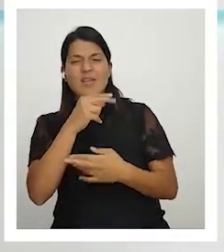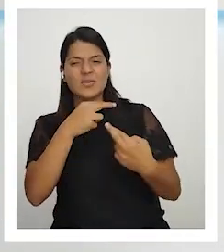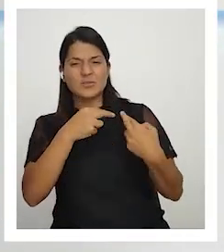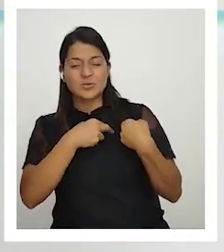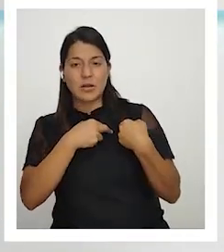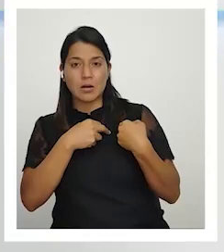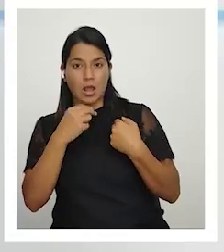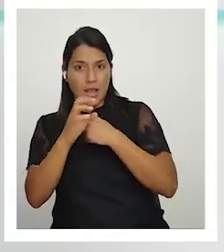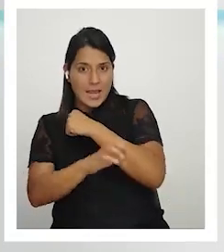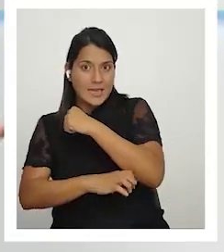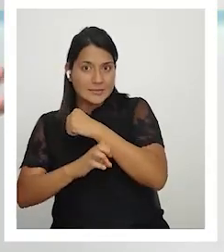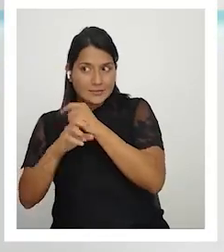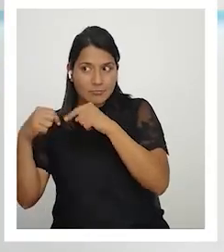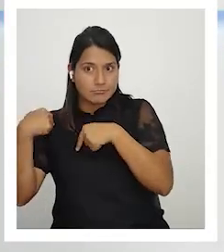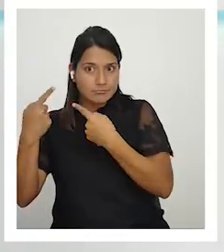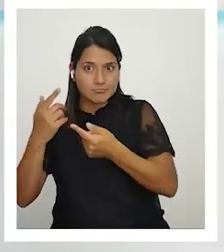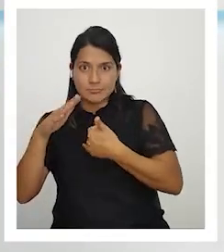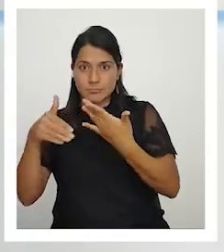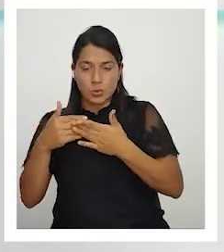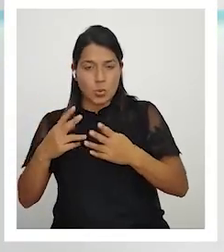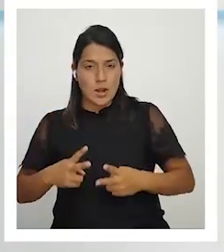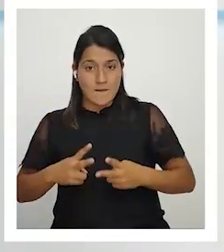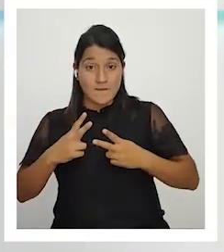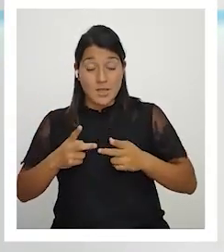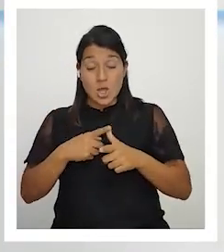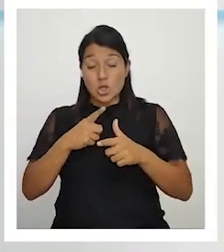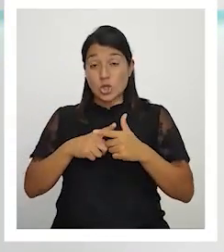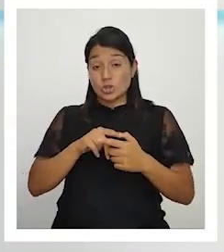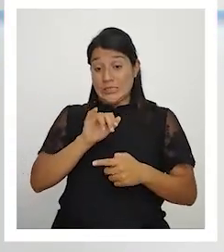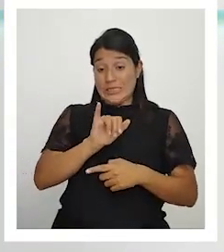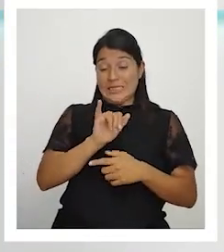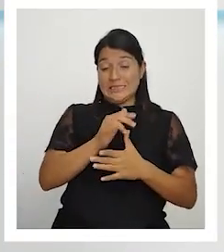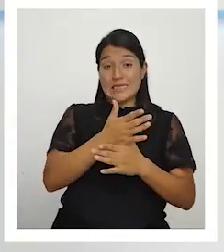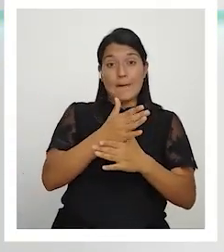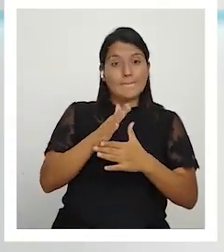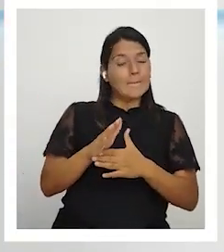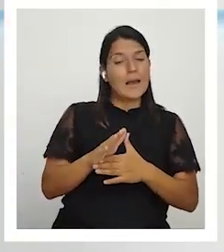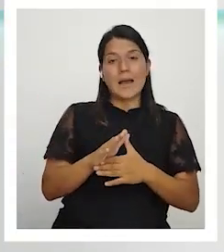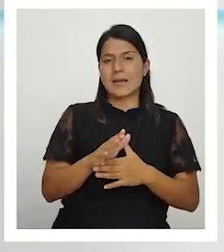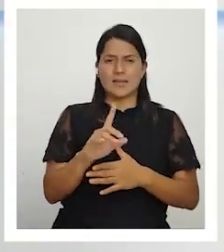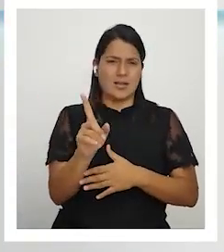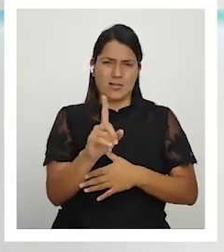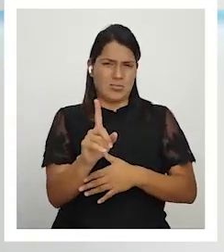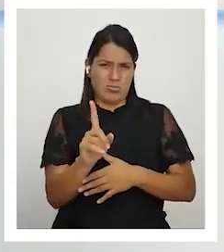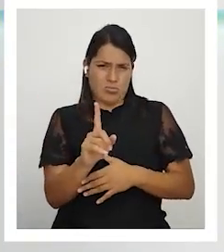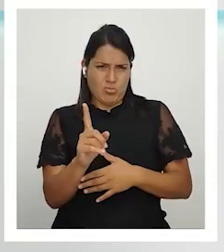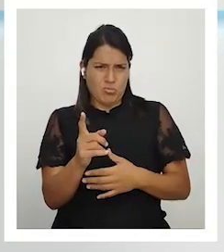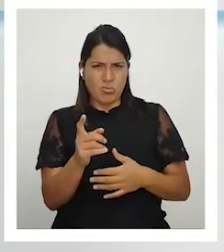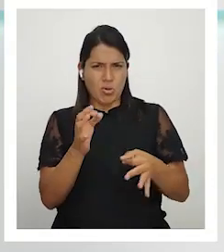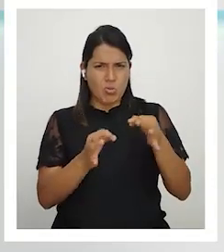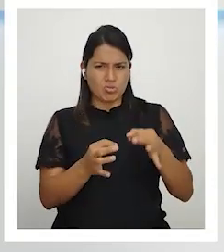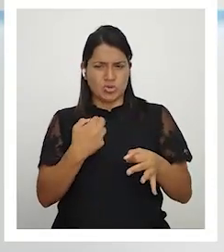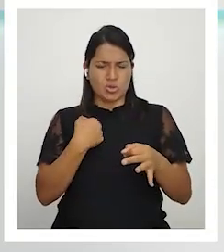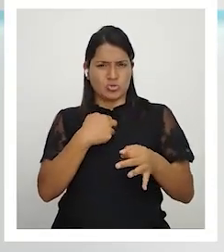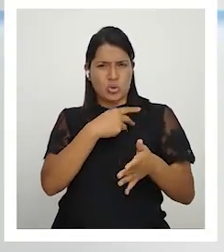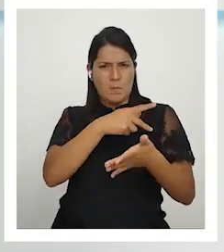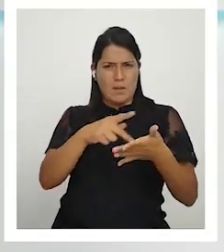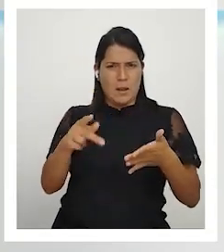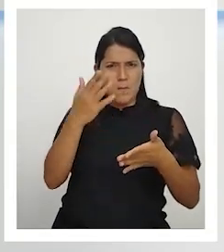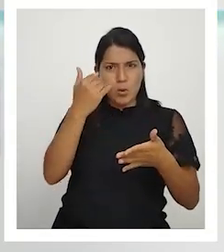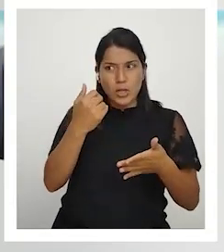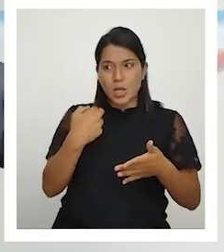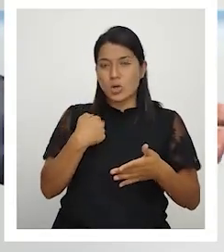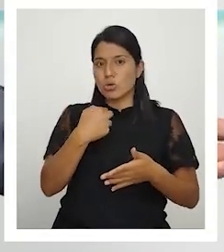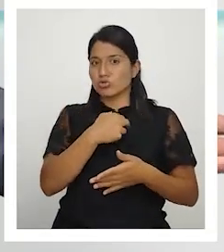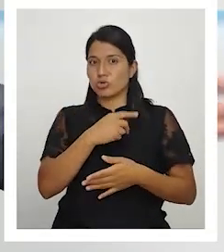vida. Entonces, esa parte del régimen transitorio de reparto no le correspondería pagarlo a Jupema, porque nunca ha tenido esa plata.